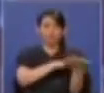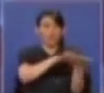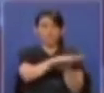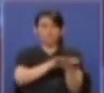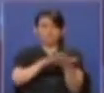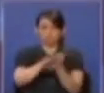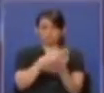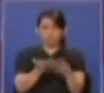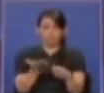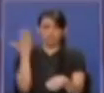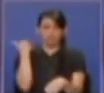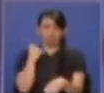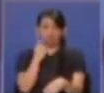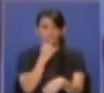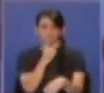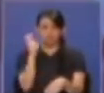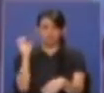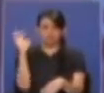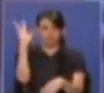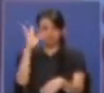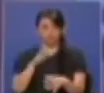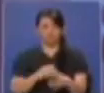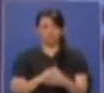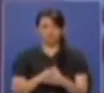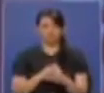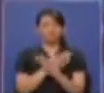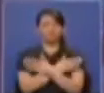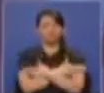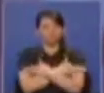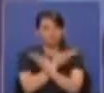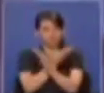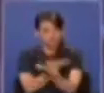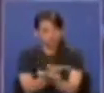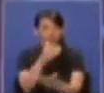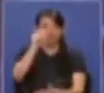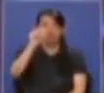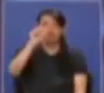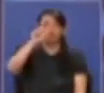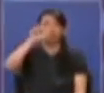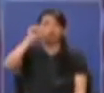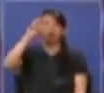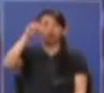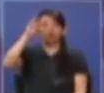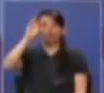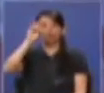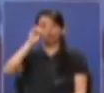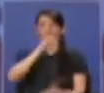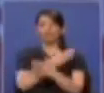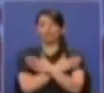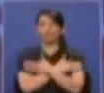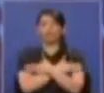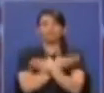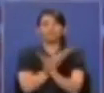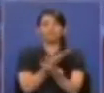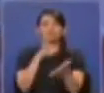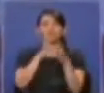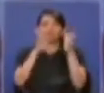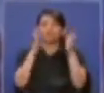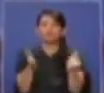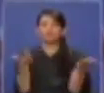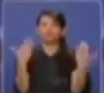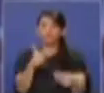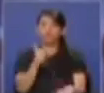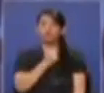en videos más adelante. Así que felicitaciones al Aromo. Felicitaciones a estos ciudadanos que ahora